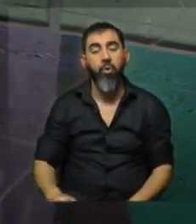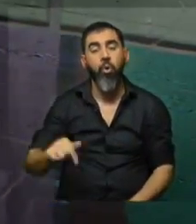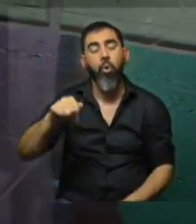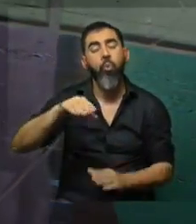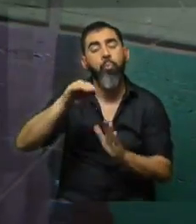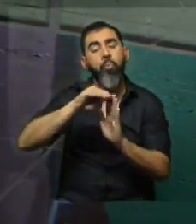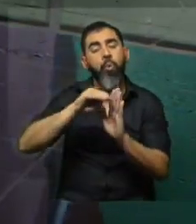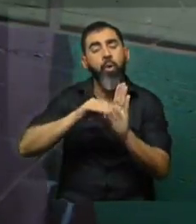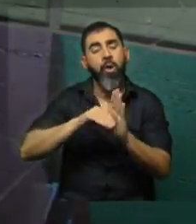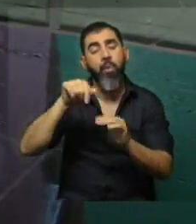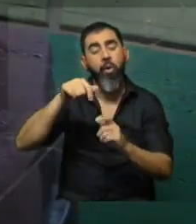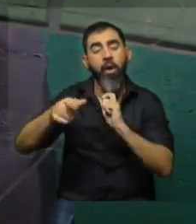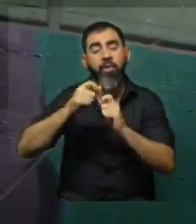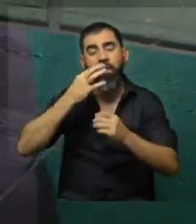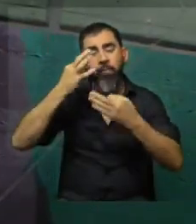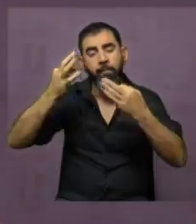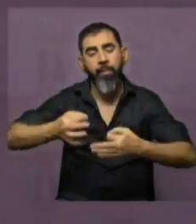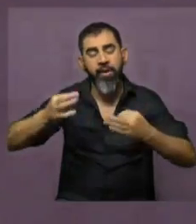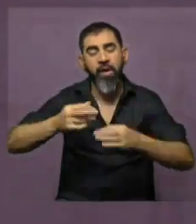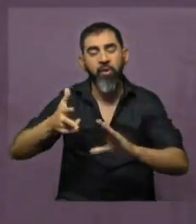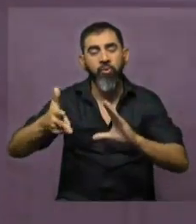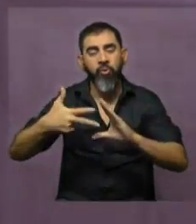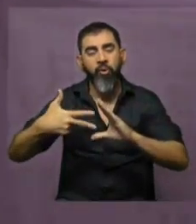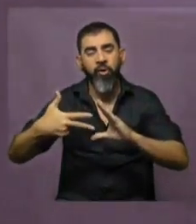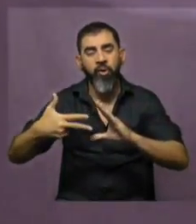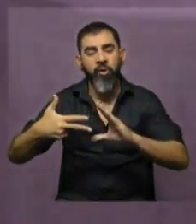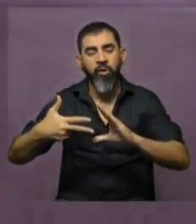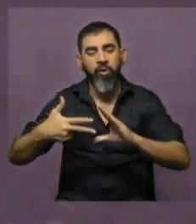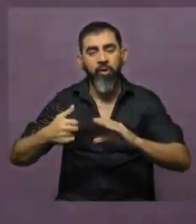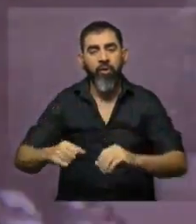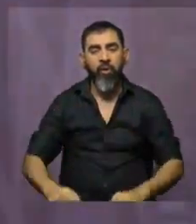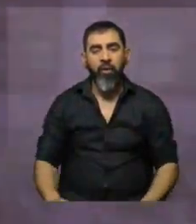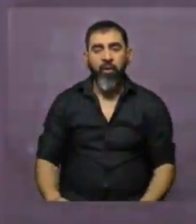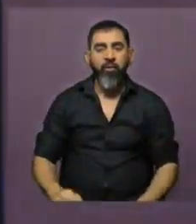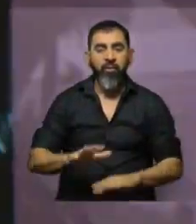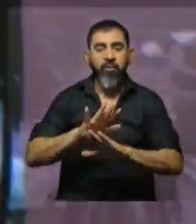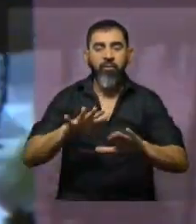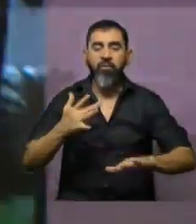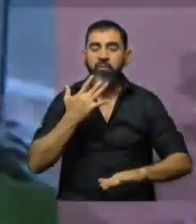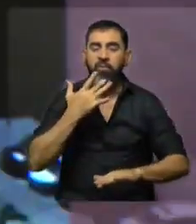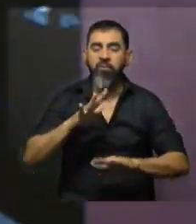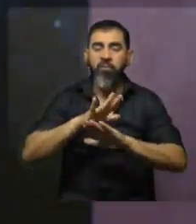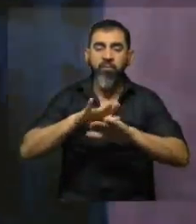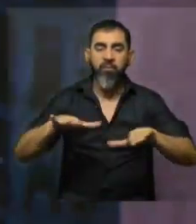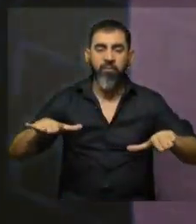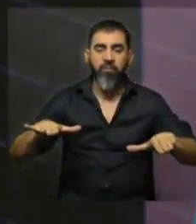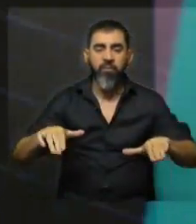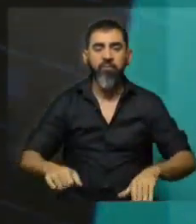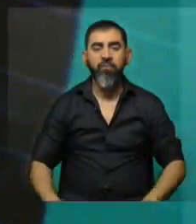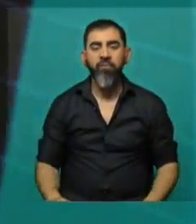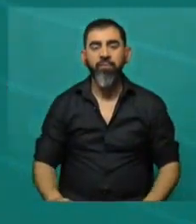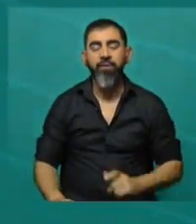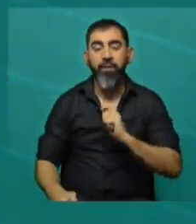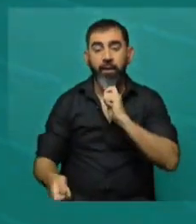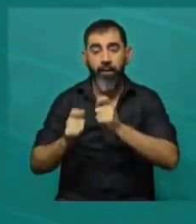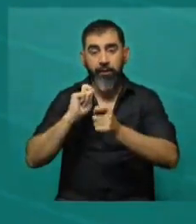Hoy vamos a tener una nota muy especial vía Zoom. Es verdad. Con unos niños hermosos. Sí, porque vamos a estar entrevistando,